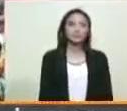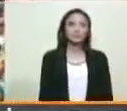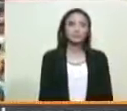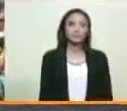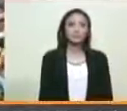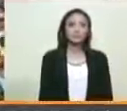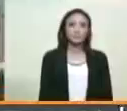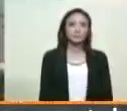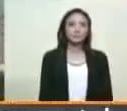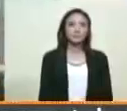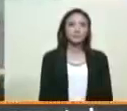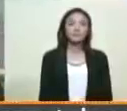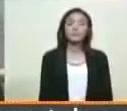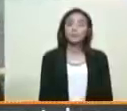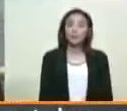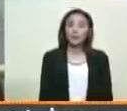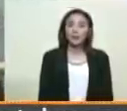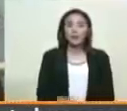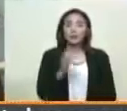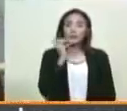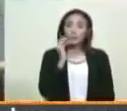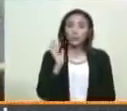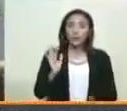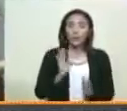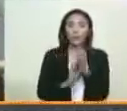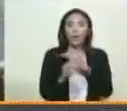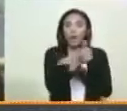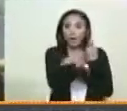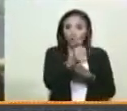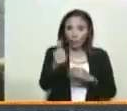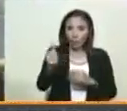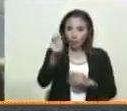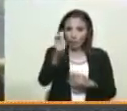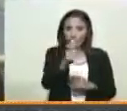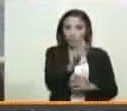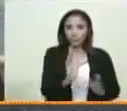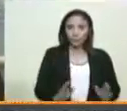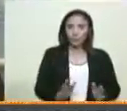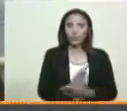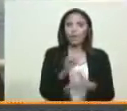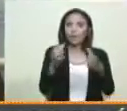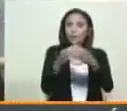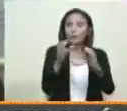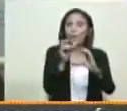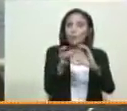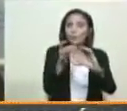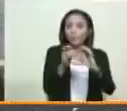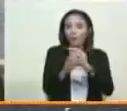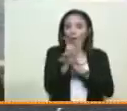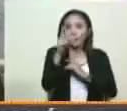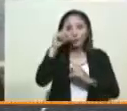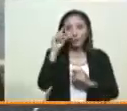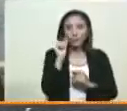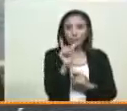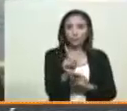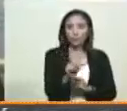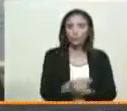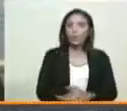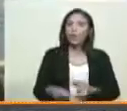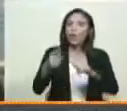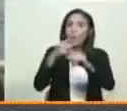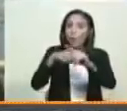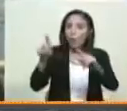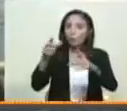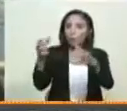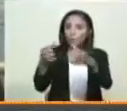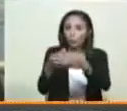Si cada carnetizado del PSUV y la UVC con la lista